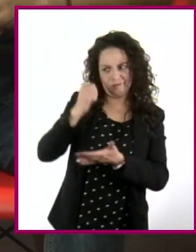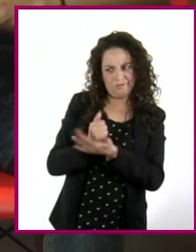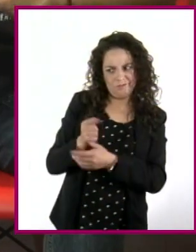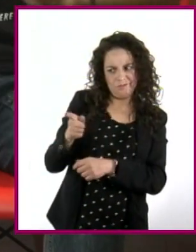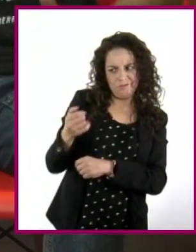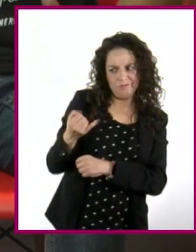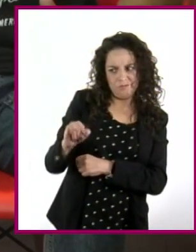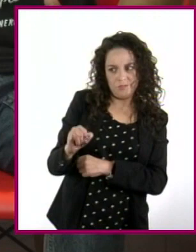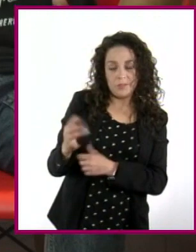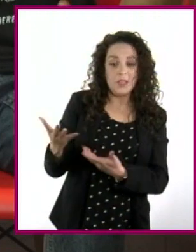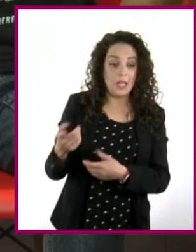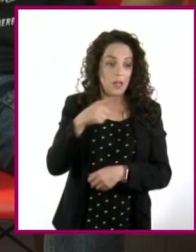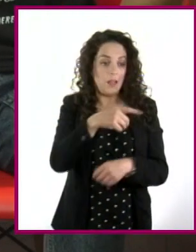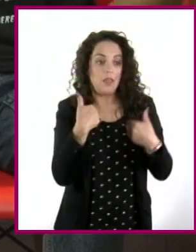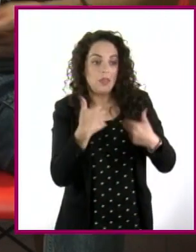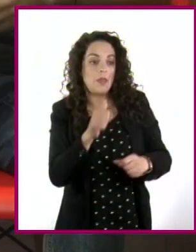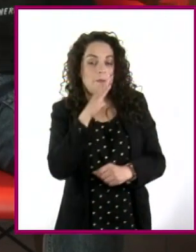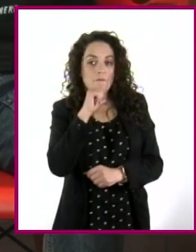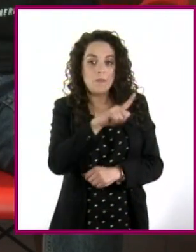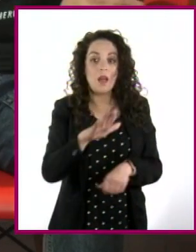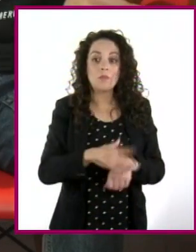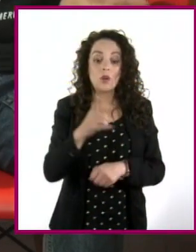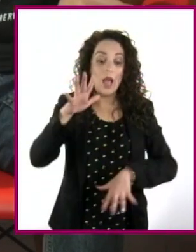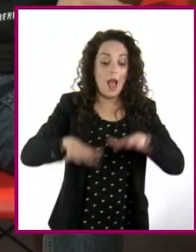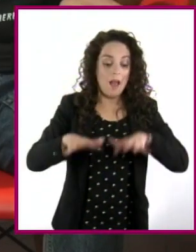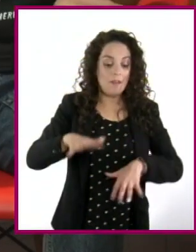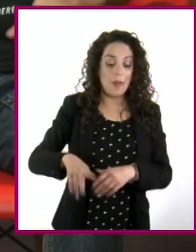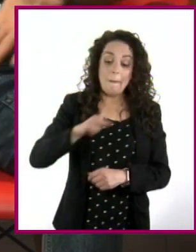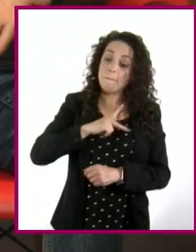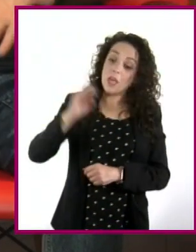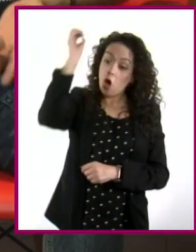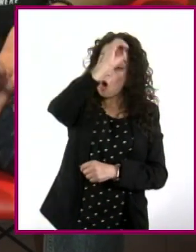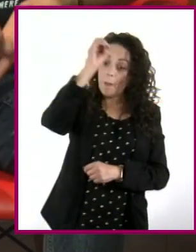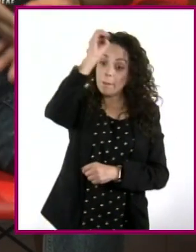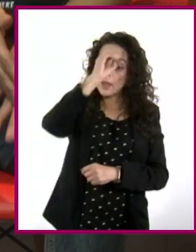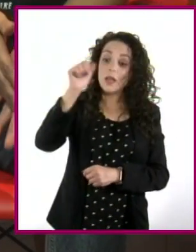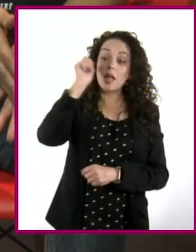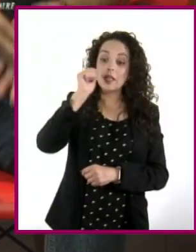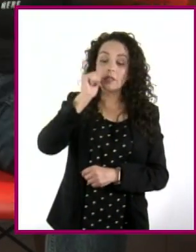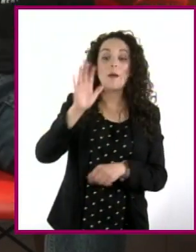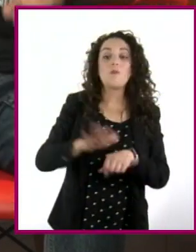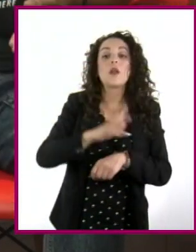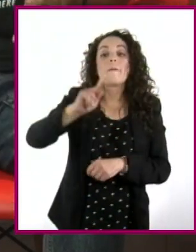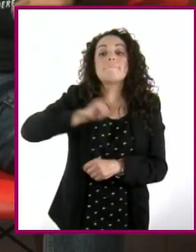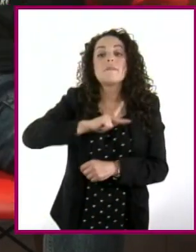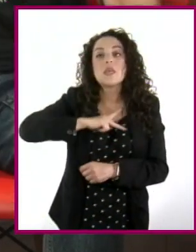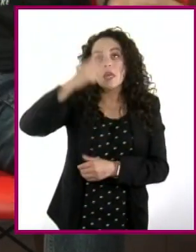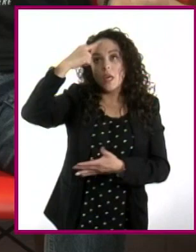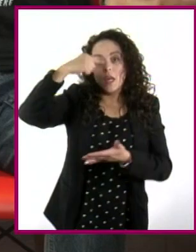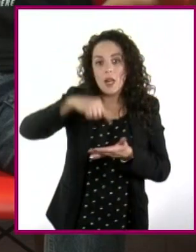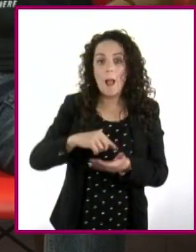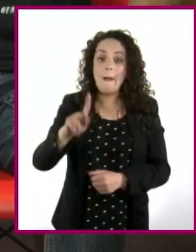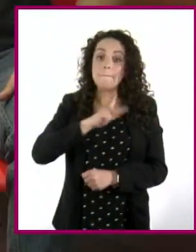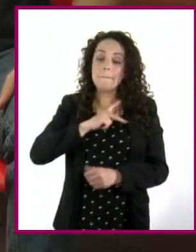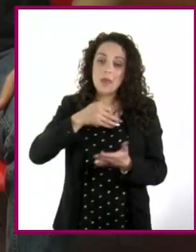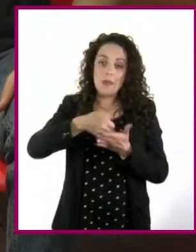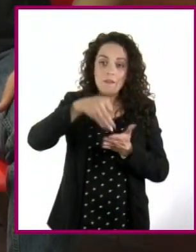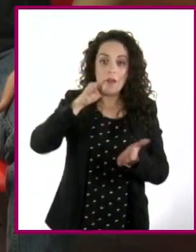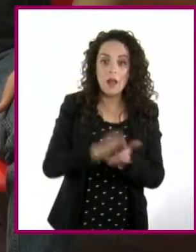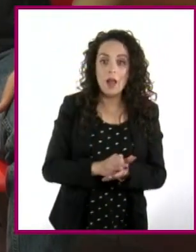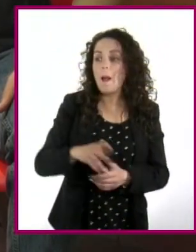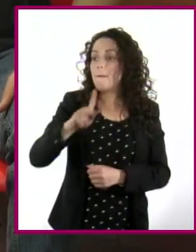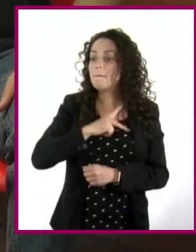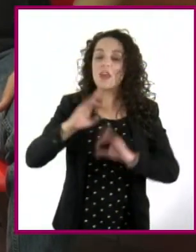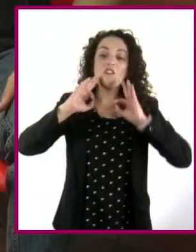ya que por naturaleza tendemos a construir una opinión propia precipitada con base en nuestras creencias, valores o formas de vida.